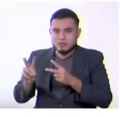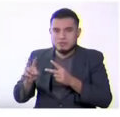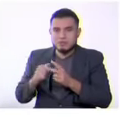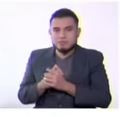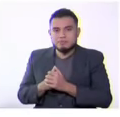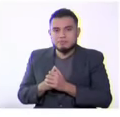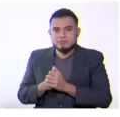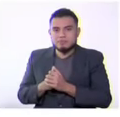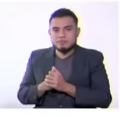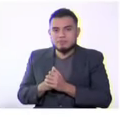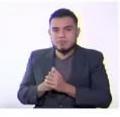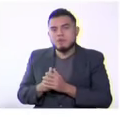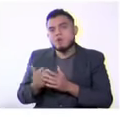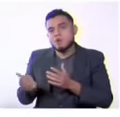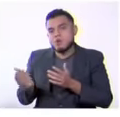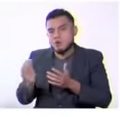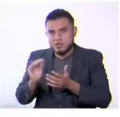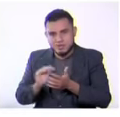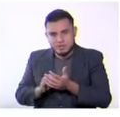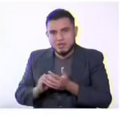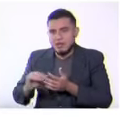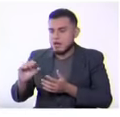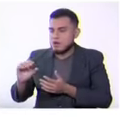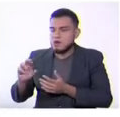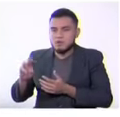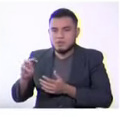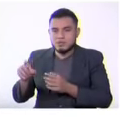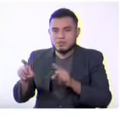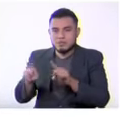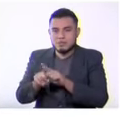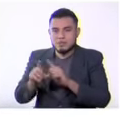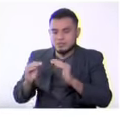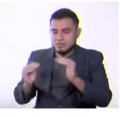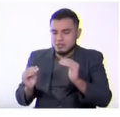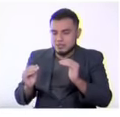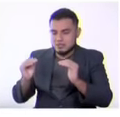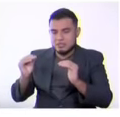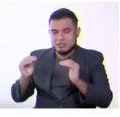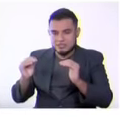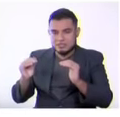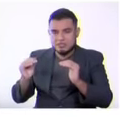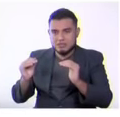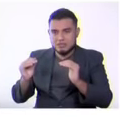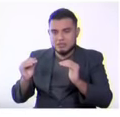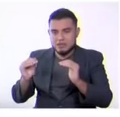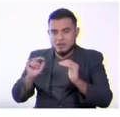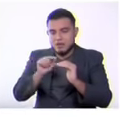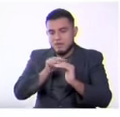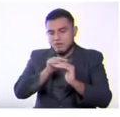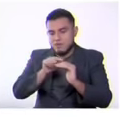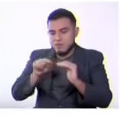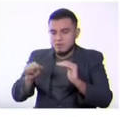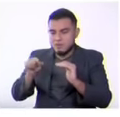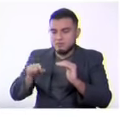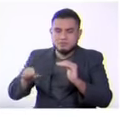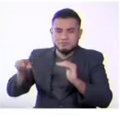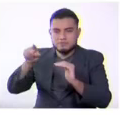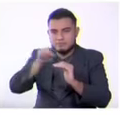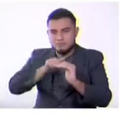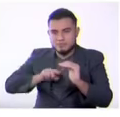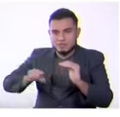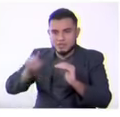metafase 2, nuevamente las cromátidas hermanas están alineadas en el ecuador celular